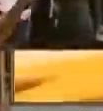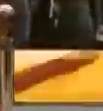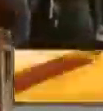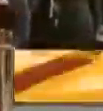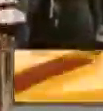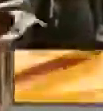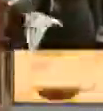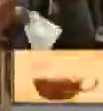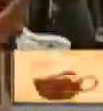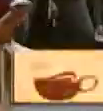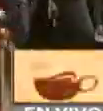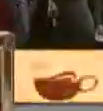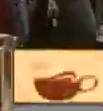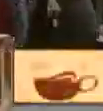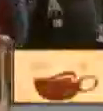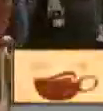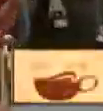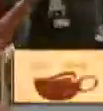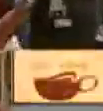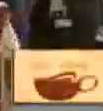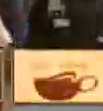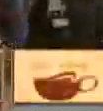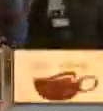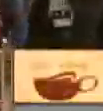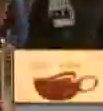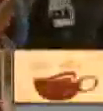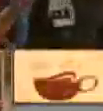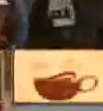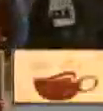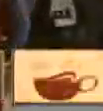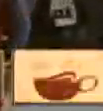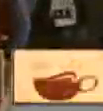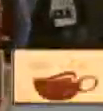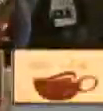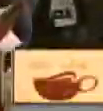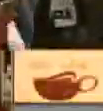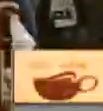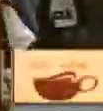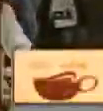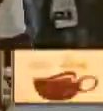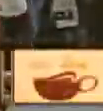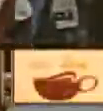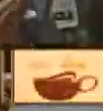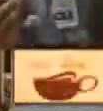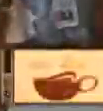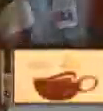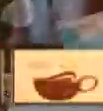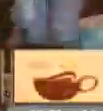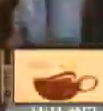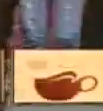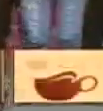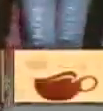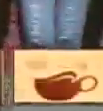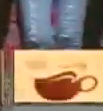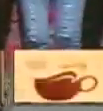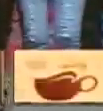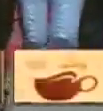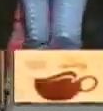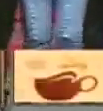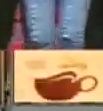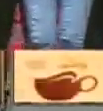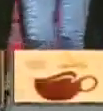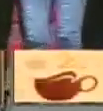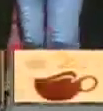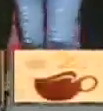lo construimos. Venezuela tiene con qué encontrar la felicidad, porque ante las